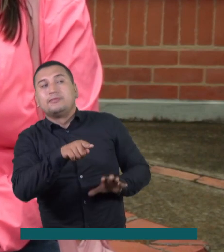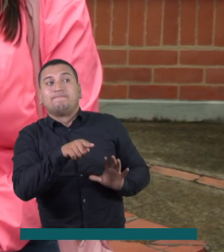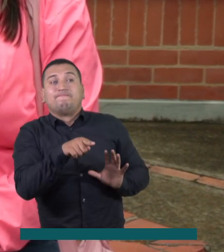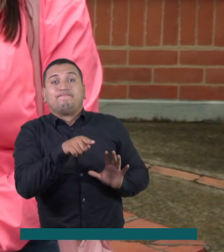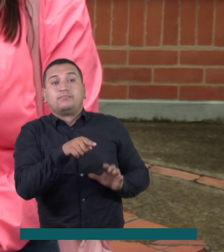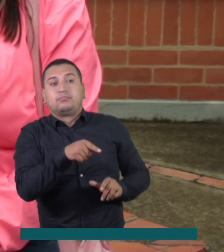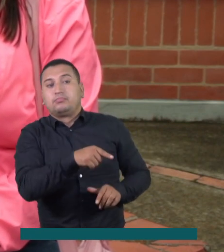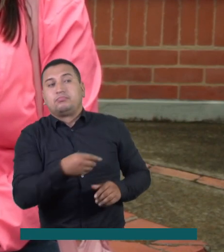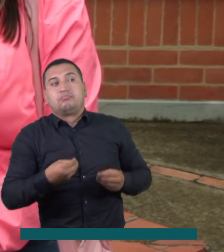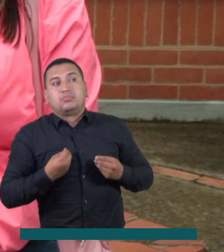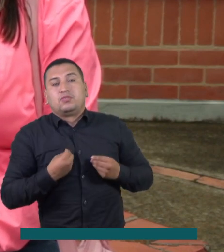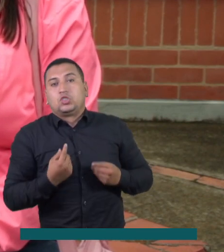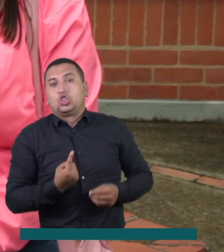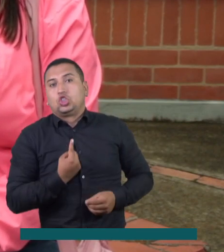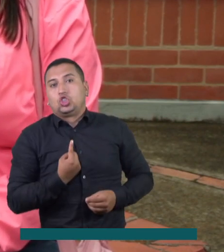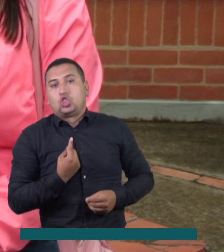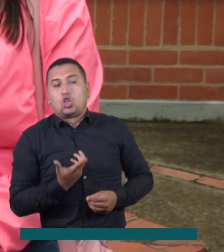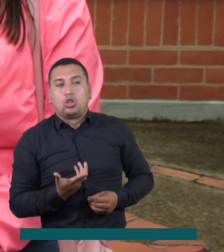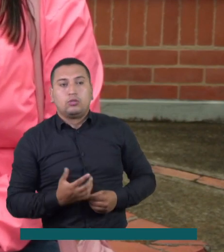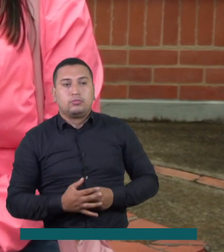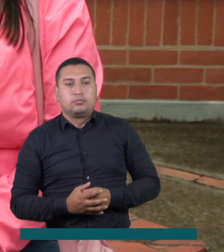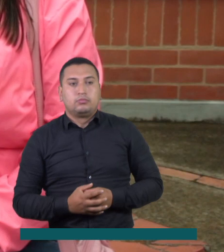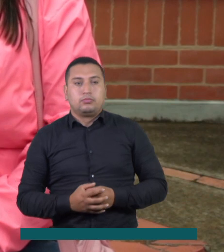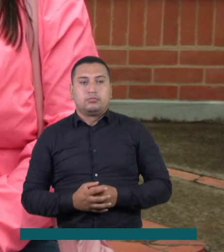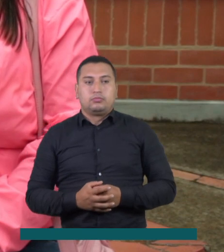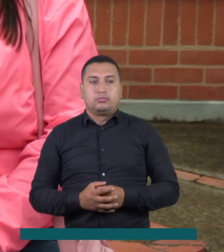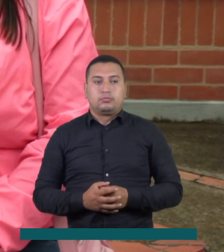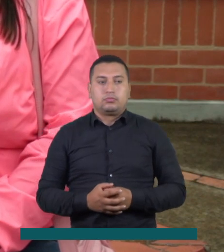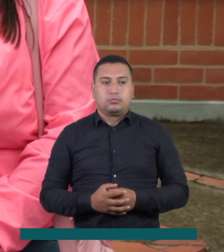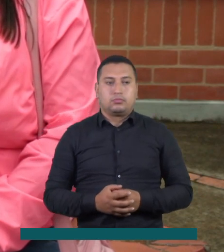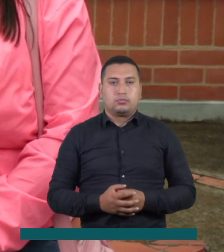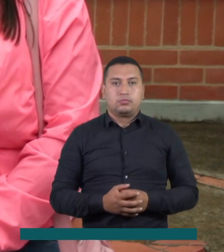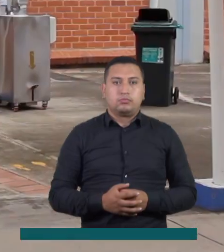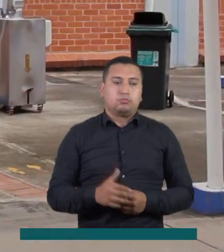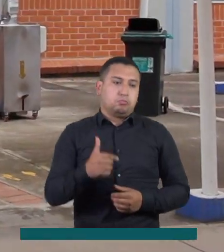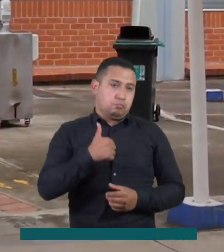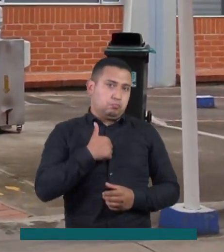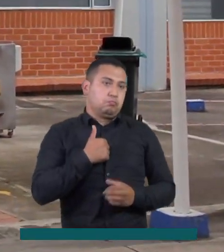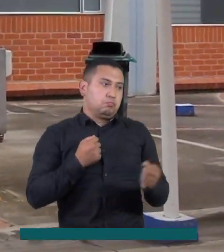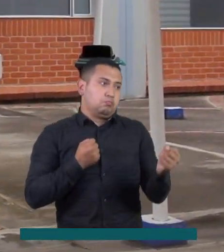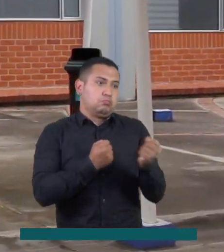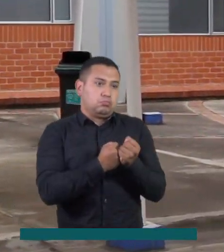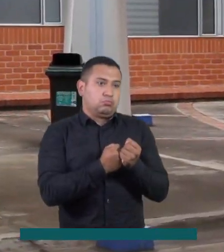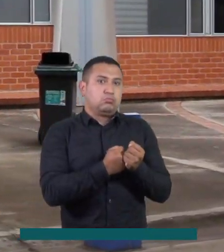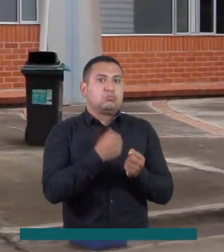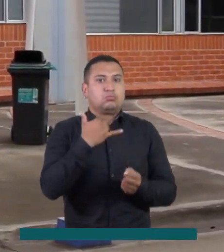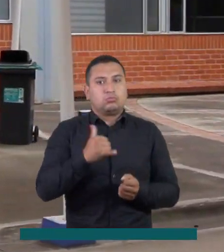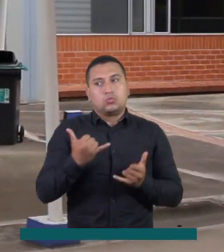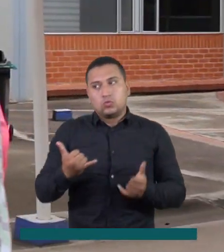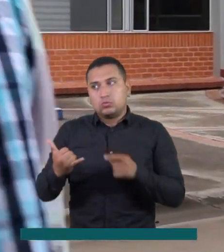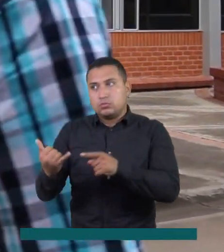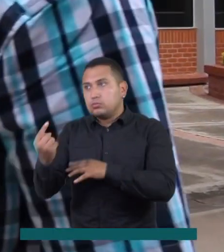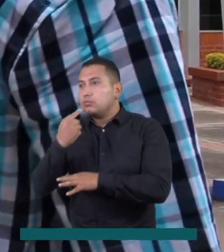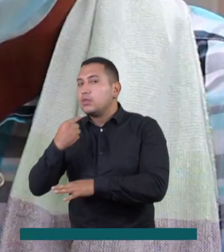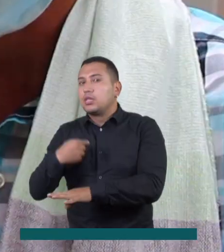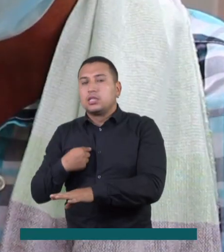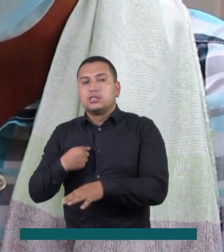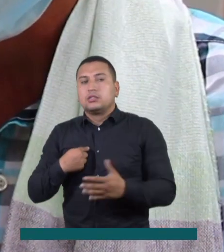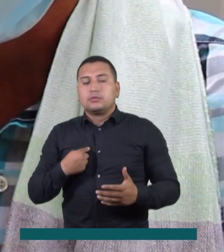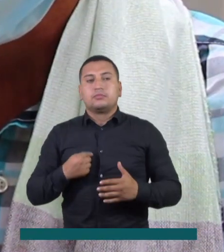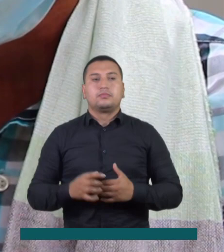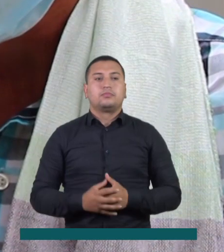solito. Entonces, lo estoy apoyando. Lo me han dicho hoy en la valoración es que